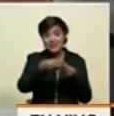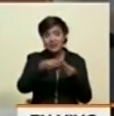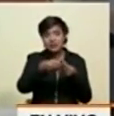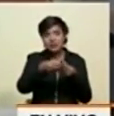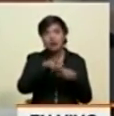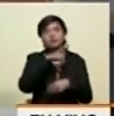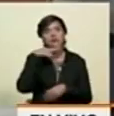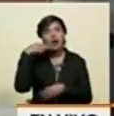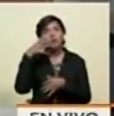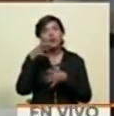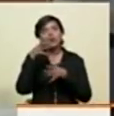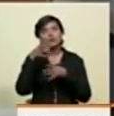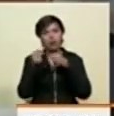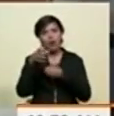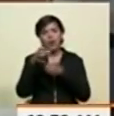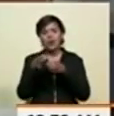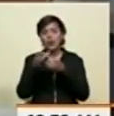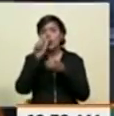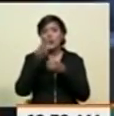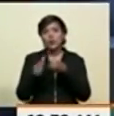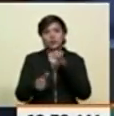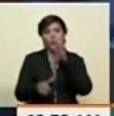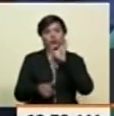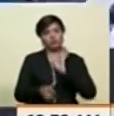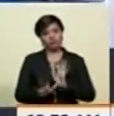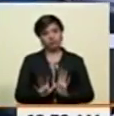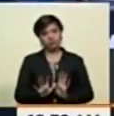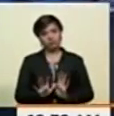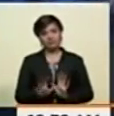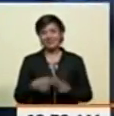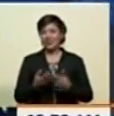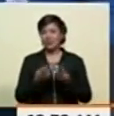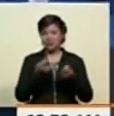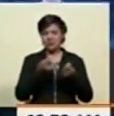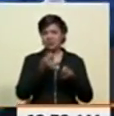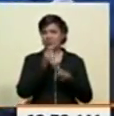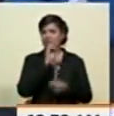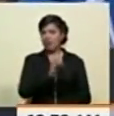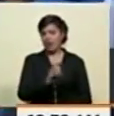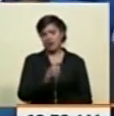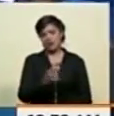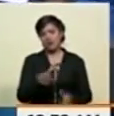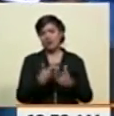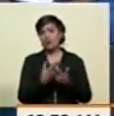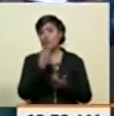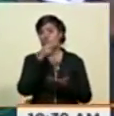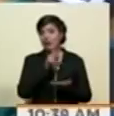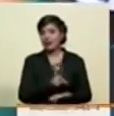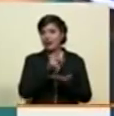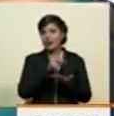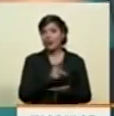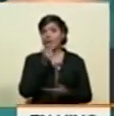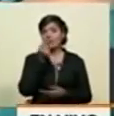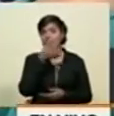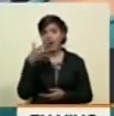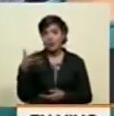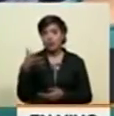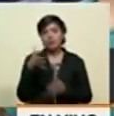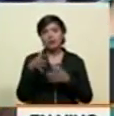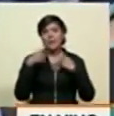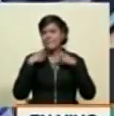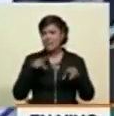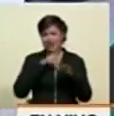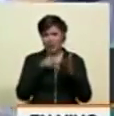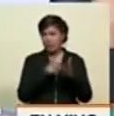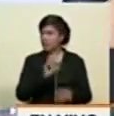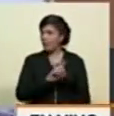chicha. Y el costo de producción es prácticamente cero. O sea que del kilo de arroz Paddy para la agroindustria no se pierde ni un